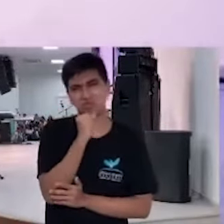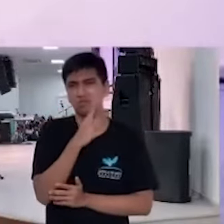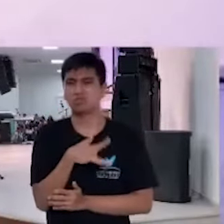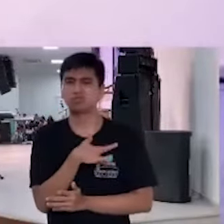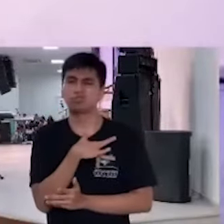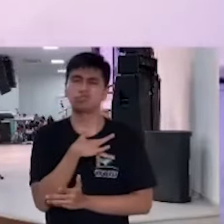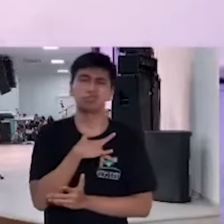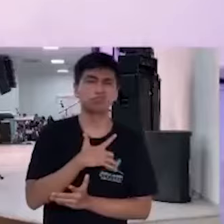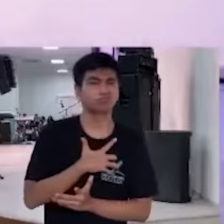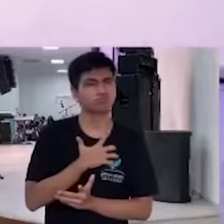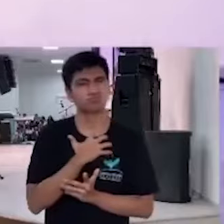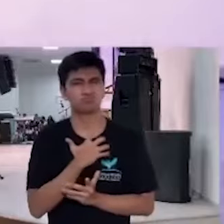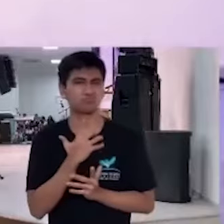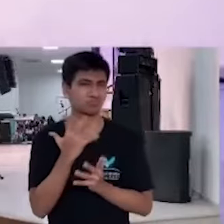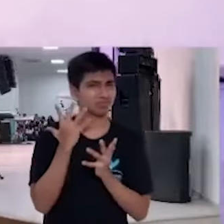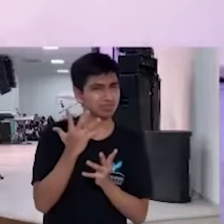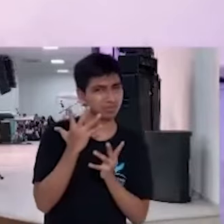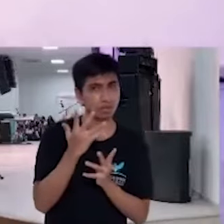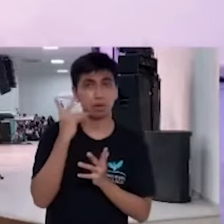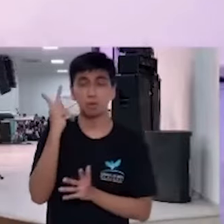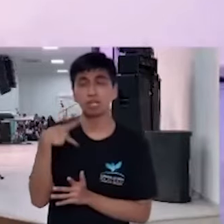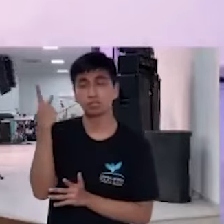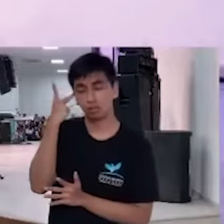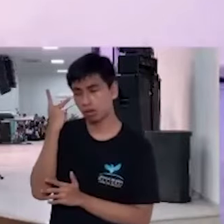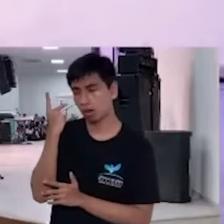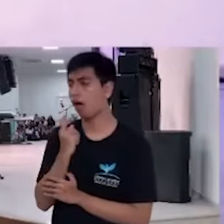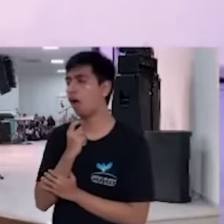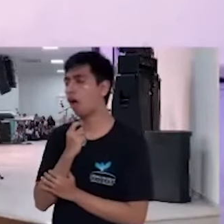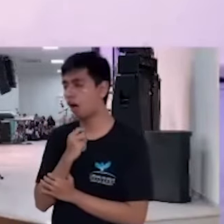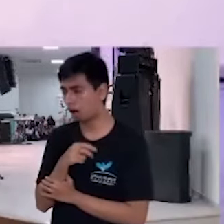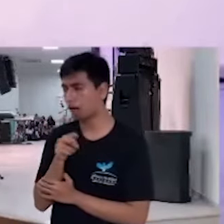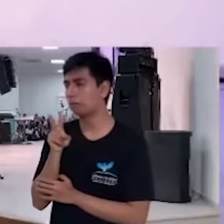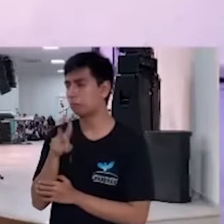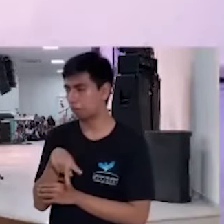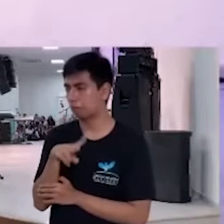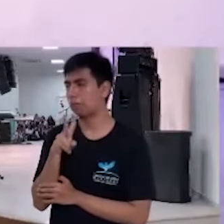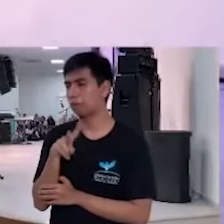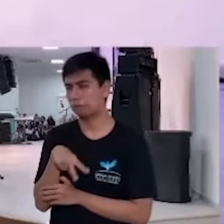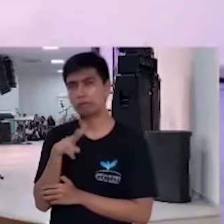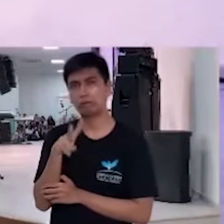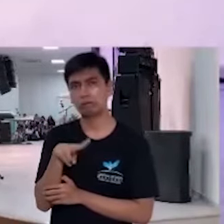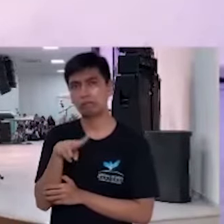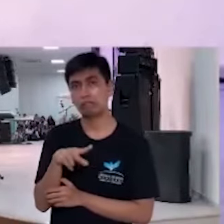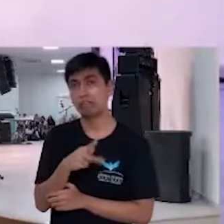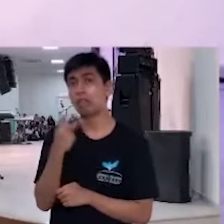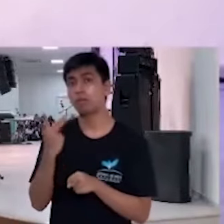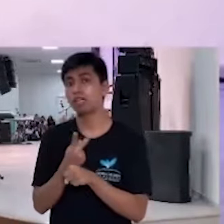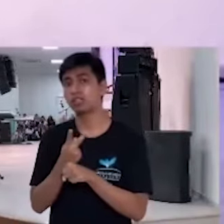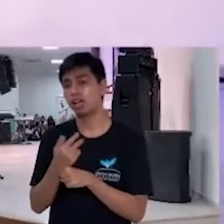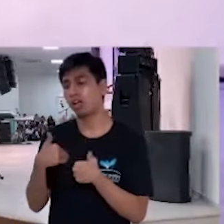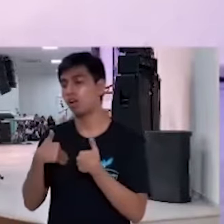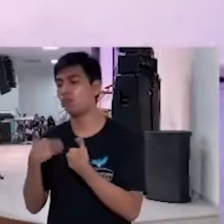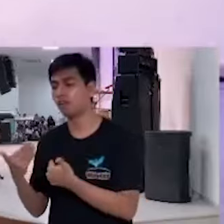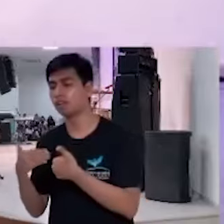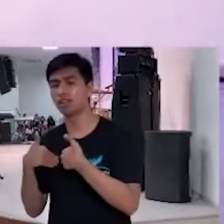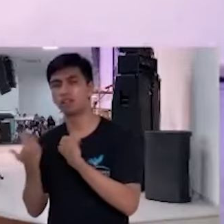mire que hago eso. Y el pastor está oyendo, está oyendo, está oyendo, está oyendo. ¿Y qué es eso? Es una confianza